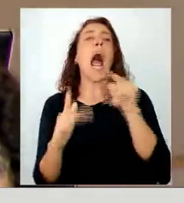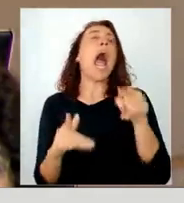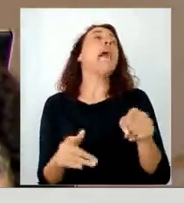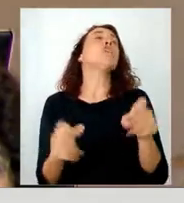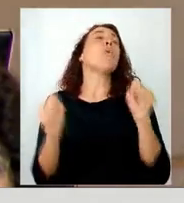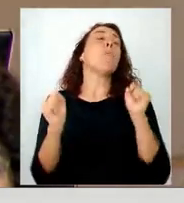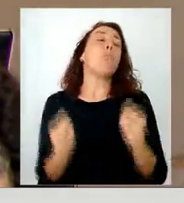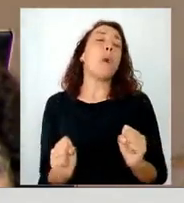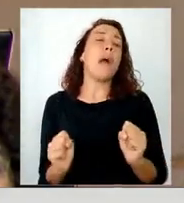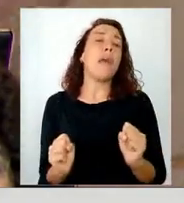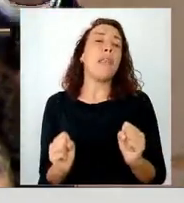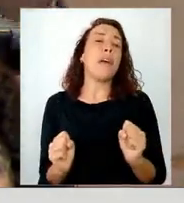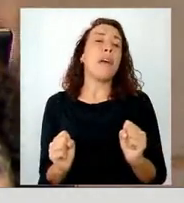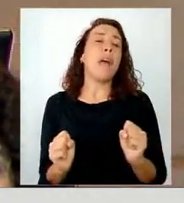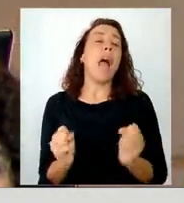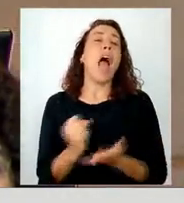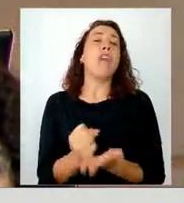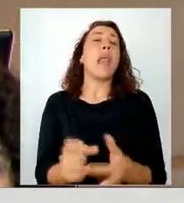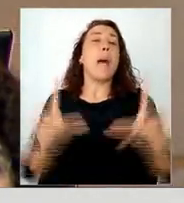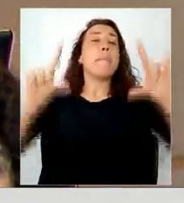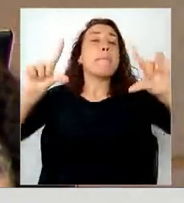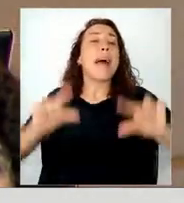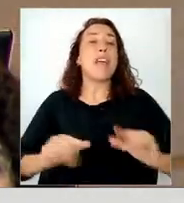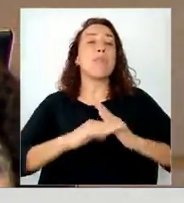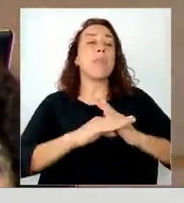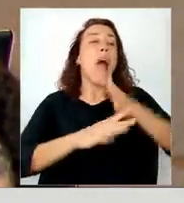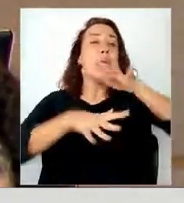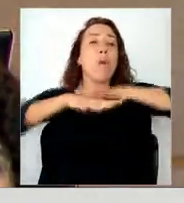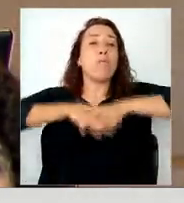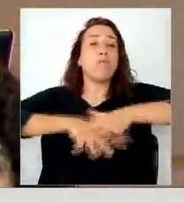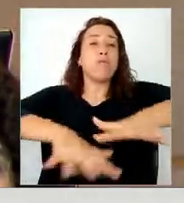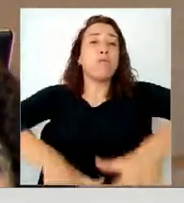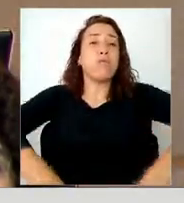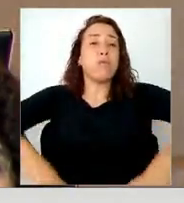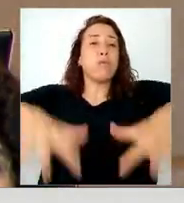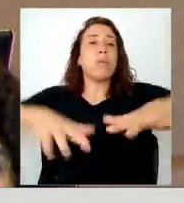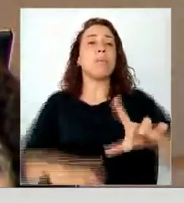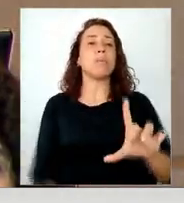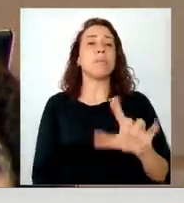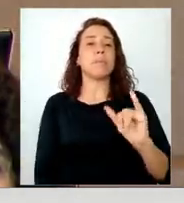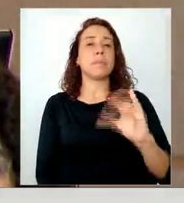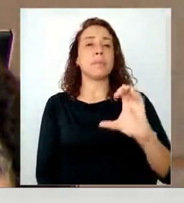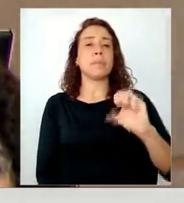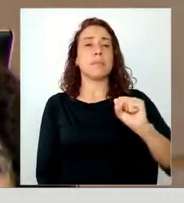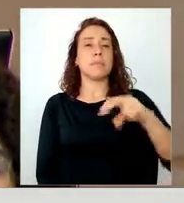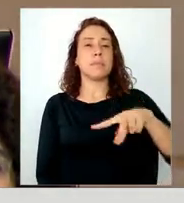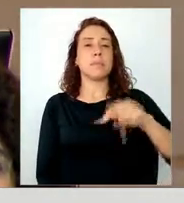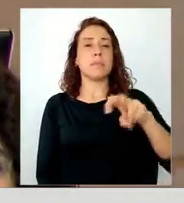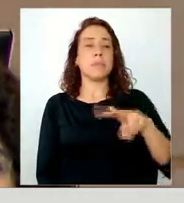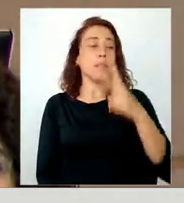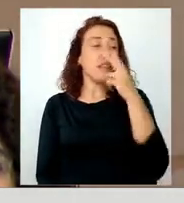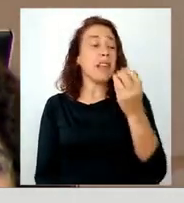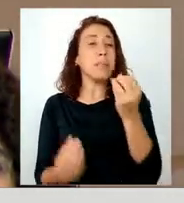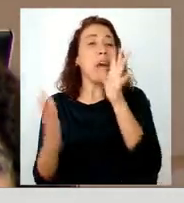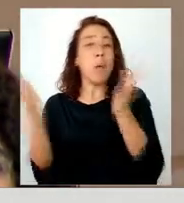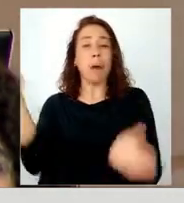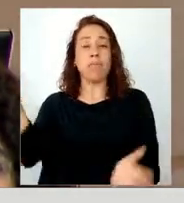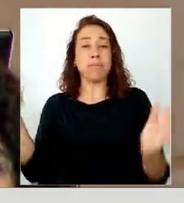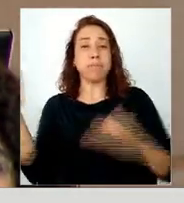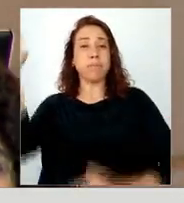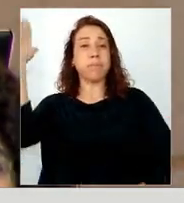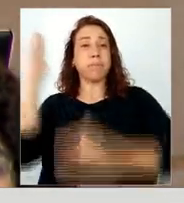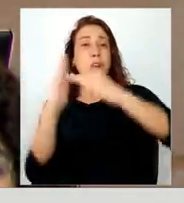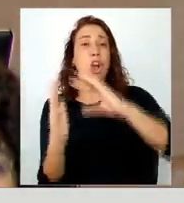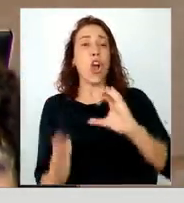mitigado o evitado la inundación en la comuna de licantén por favor vean lo que pasó en el embalse colbún y abrió las compuertas y siguieron inundando